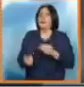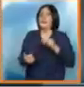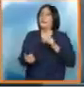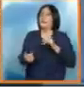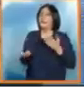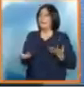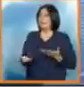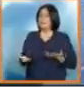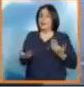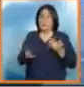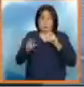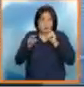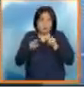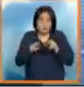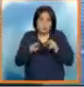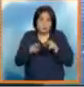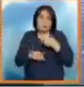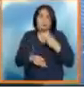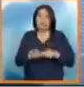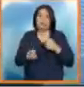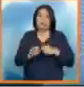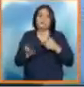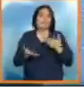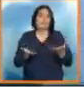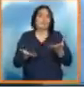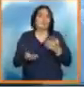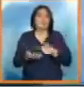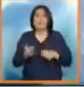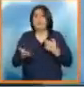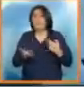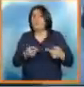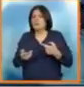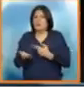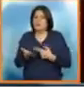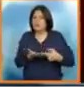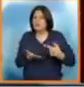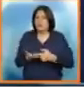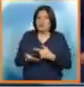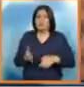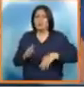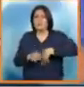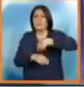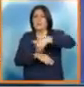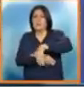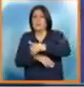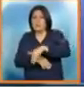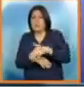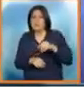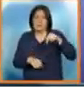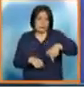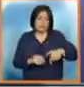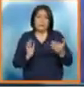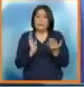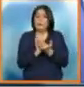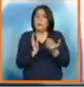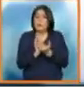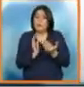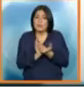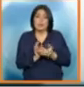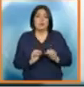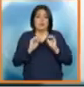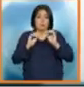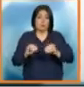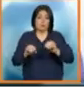Mira, justo ahora estamos observando lo que sería una simulación de una discusión en la calle. Y lo que ha hecho en este colegio es poner un sistema.